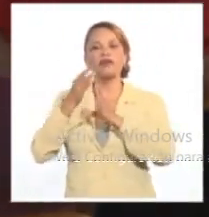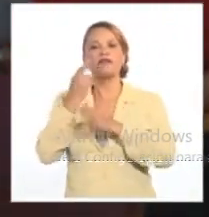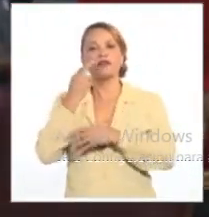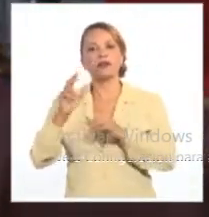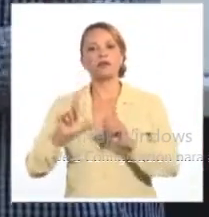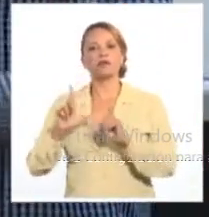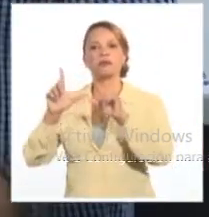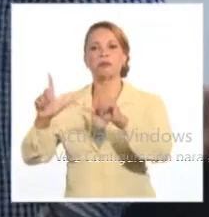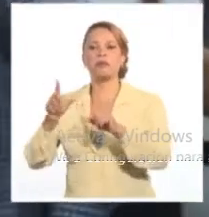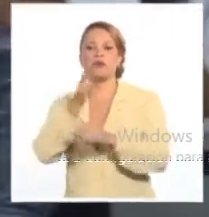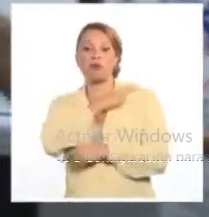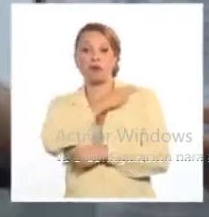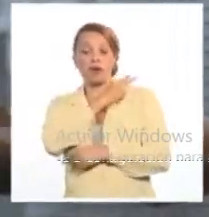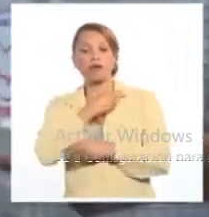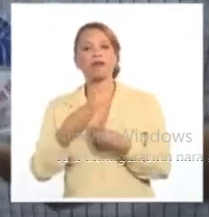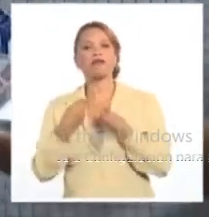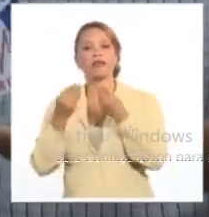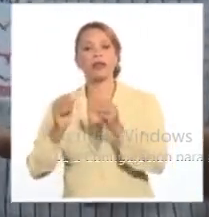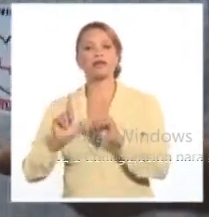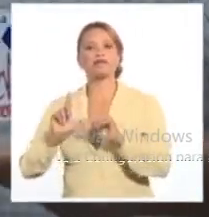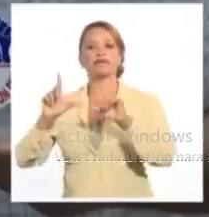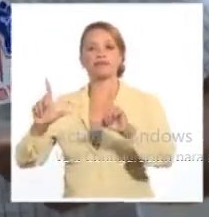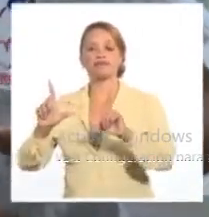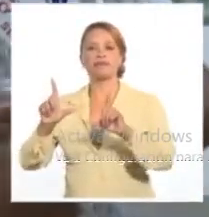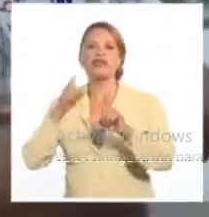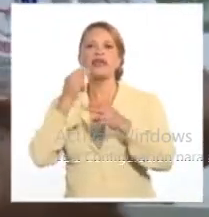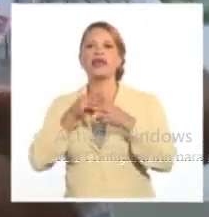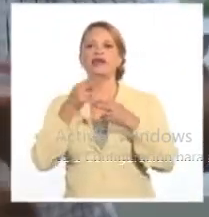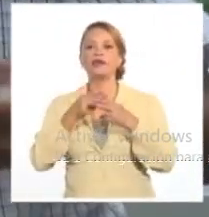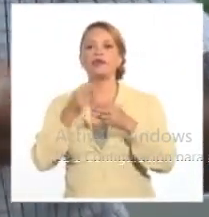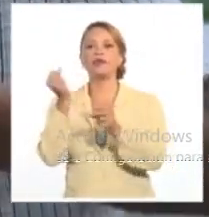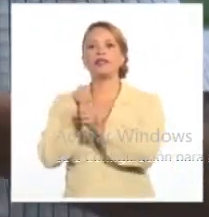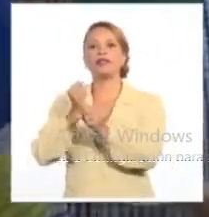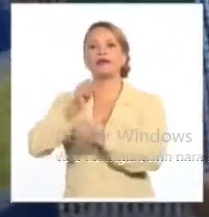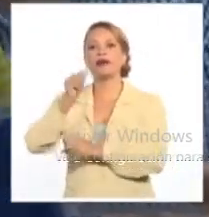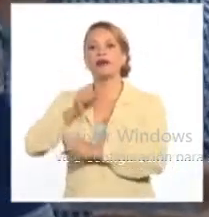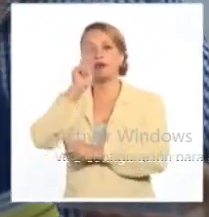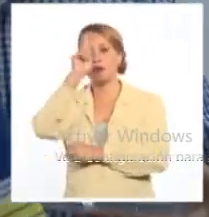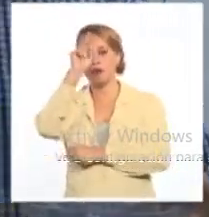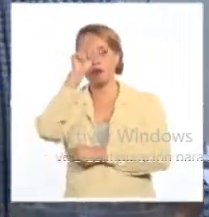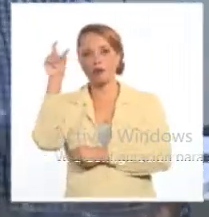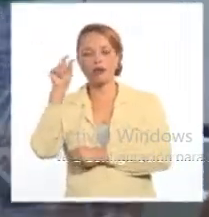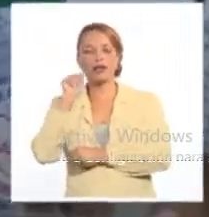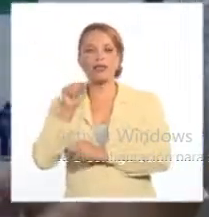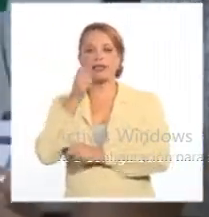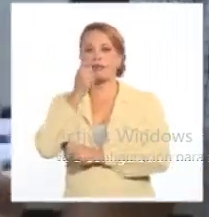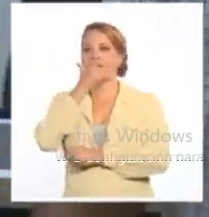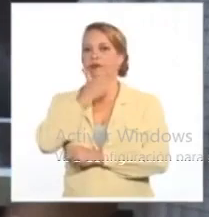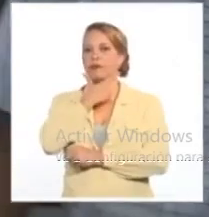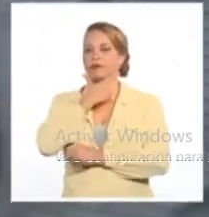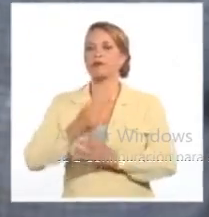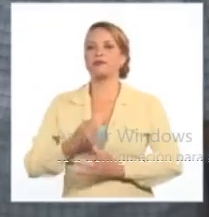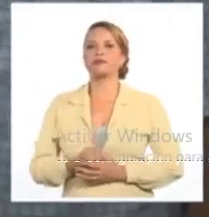por las máximas autoridades de la provincia en nombre de los trabajadores del Hospital Antonio Loace de Siraola.